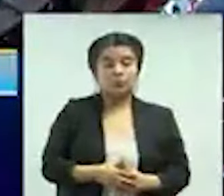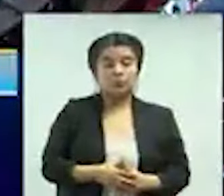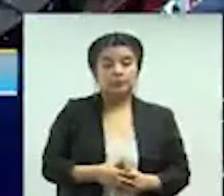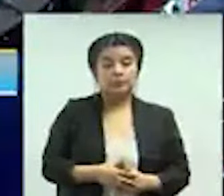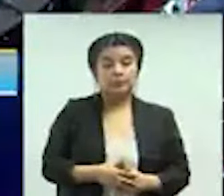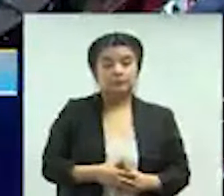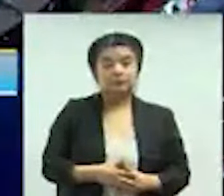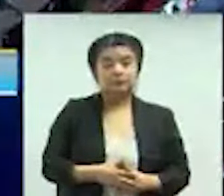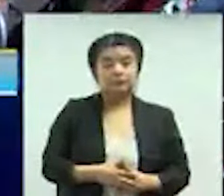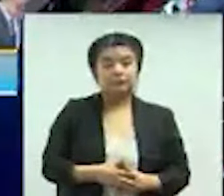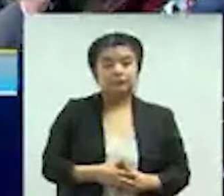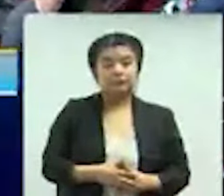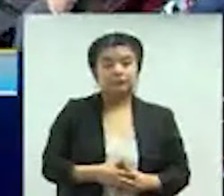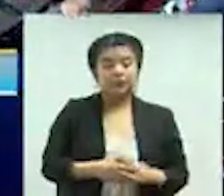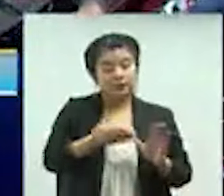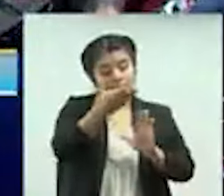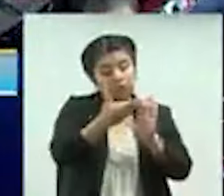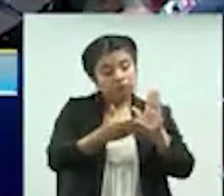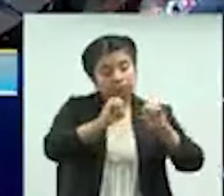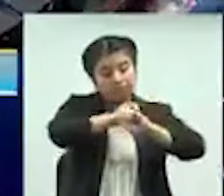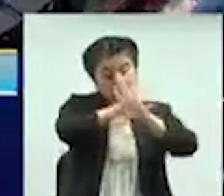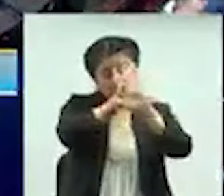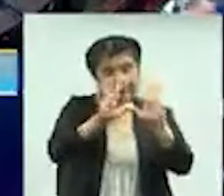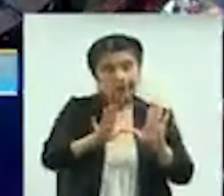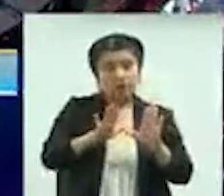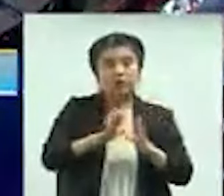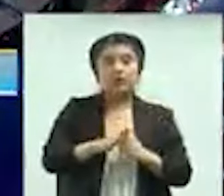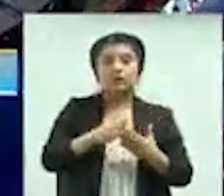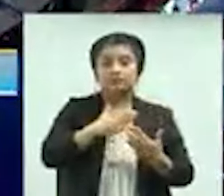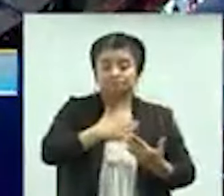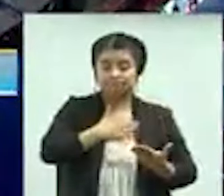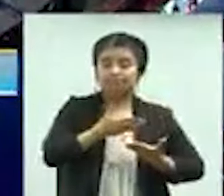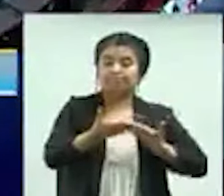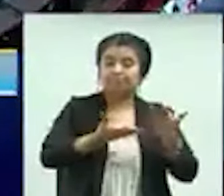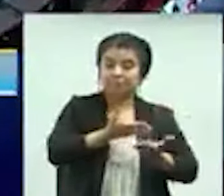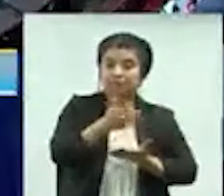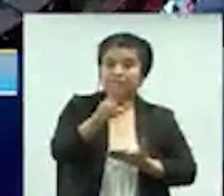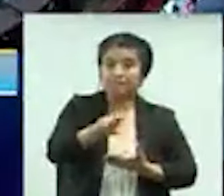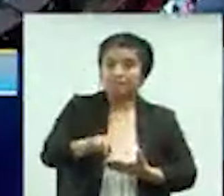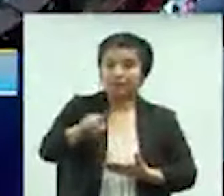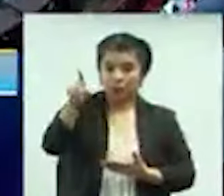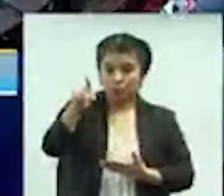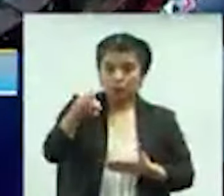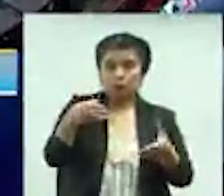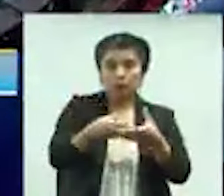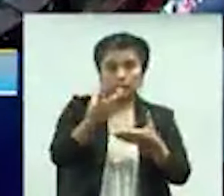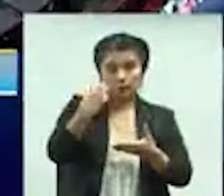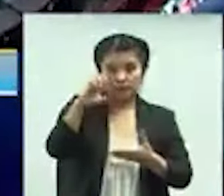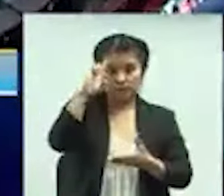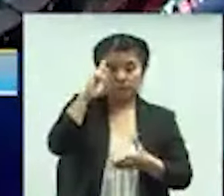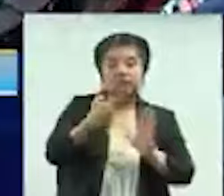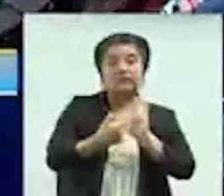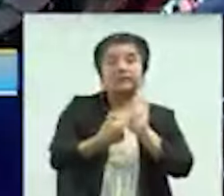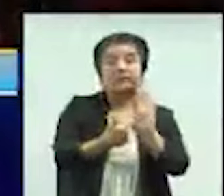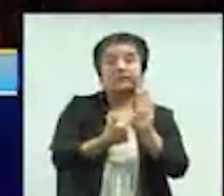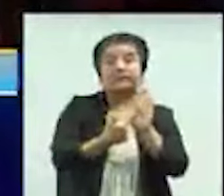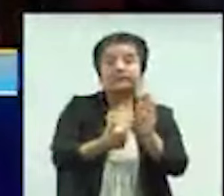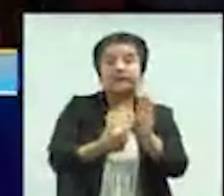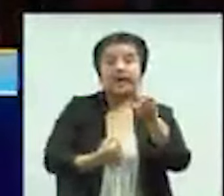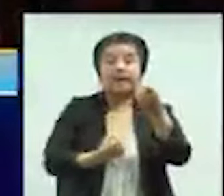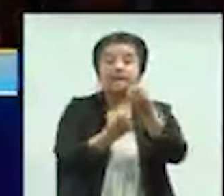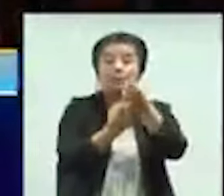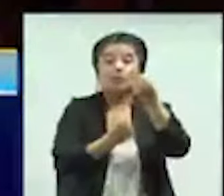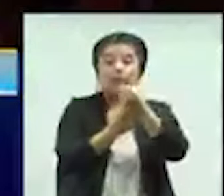pues, y claro, de que su servidor y el Bloque Valor siempre se ha mostrado en